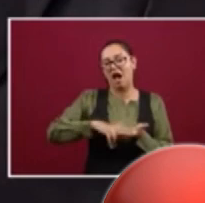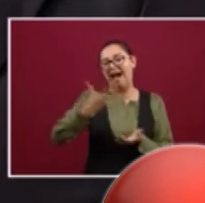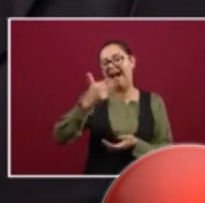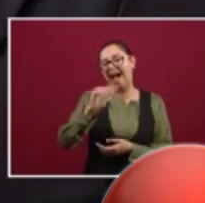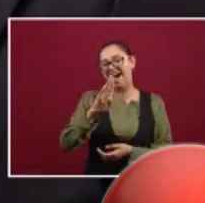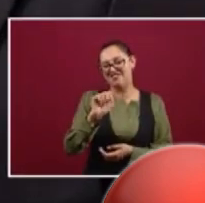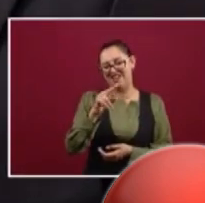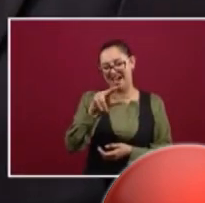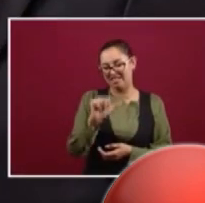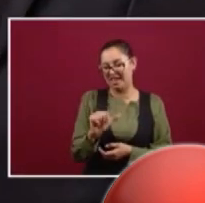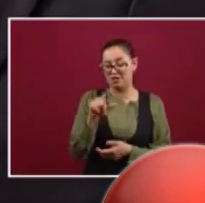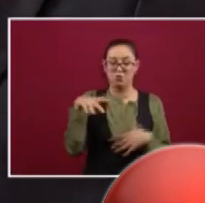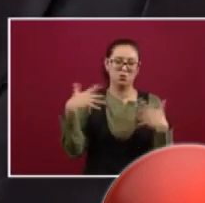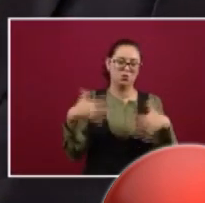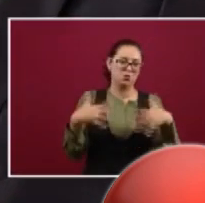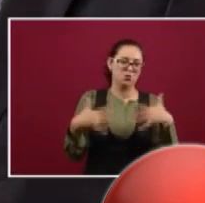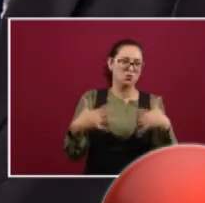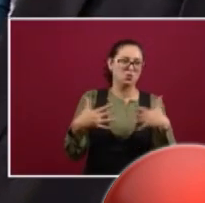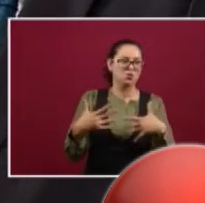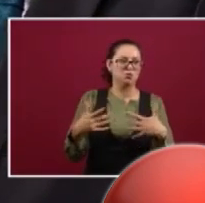que ahí se conocieron